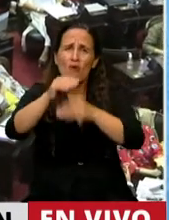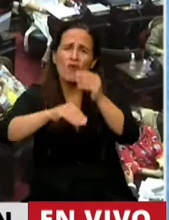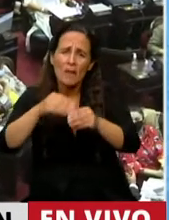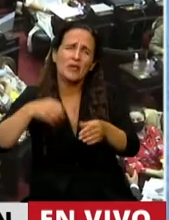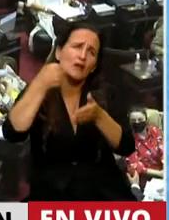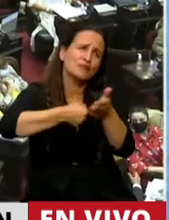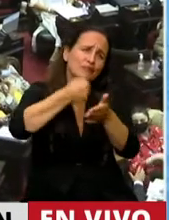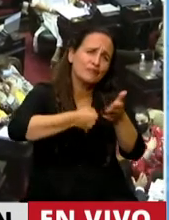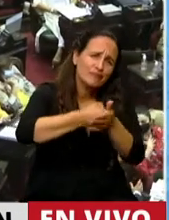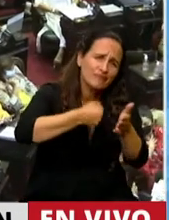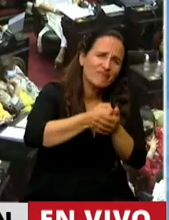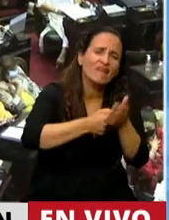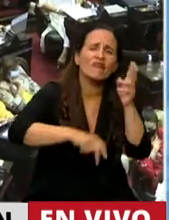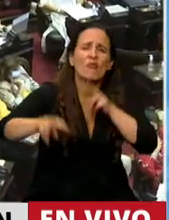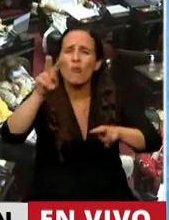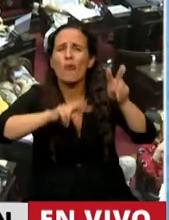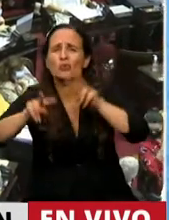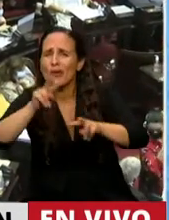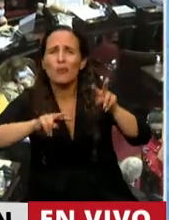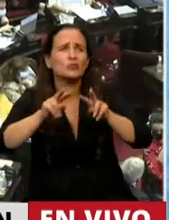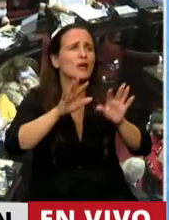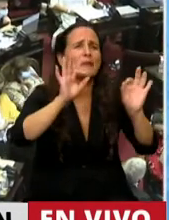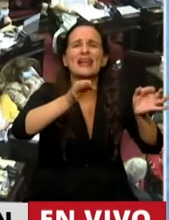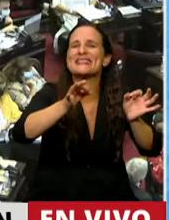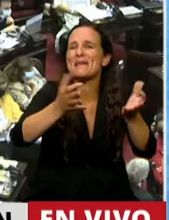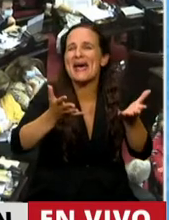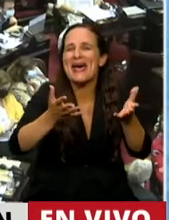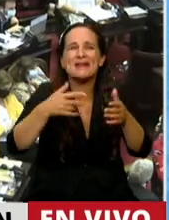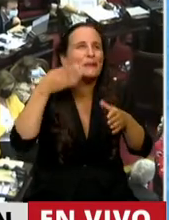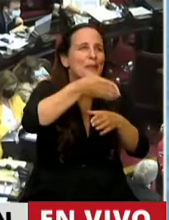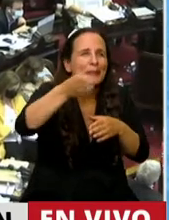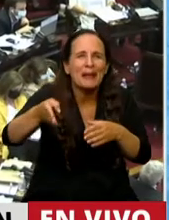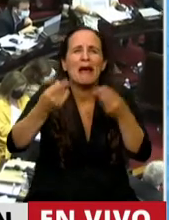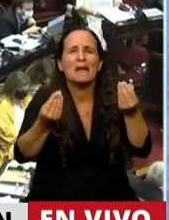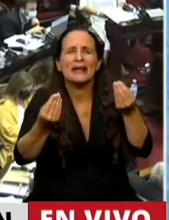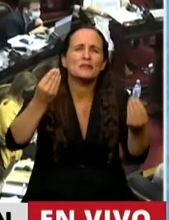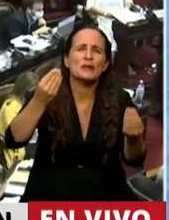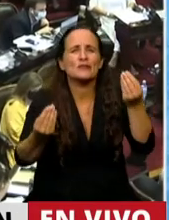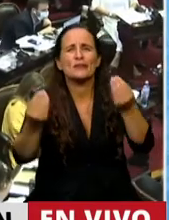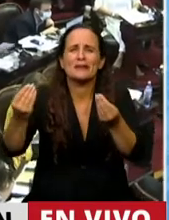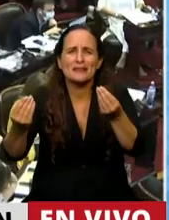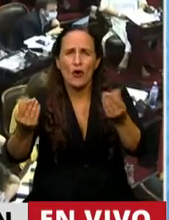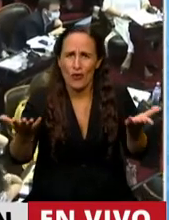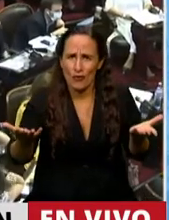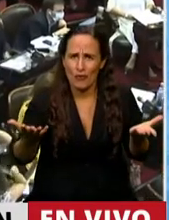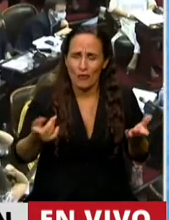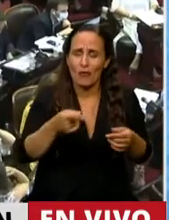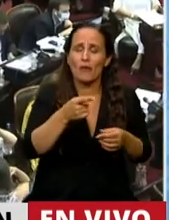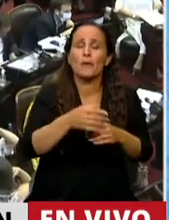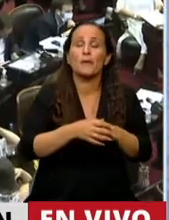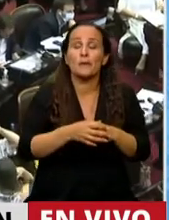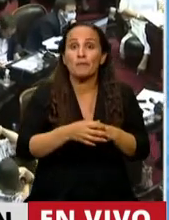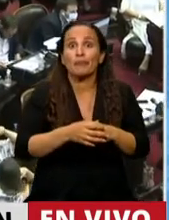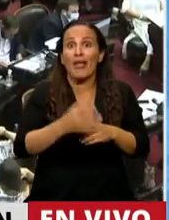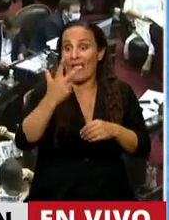lucha incansable por encontrar la verdad para velar por la justicia ante un hecho a todas luces evitable. A lo